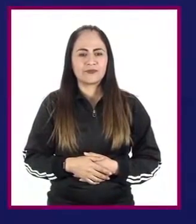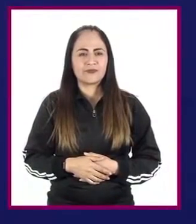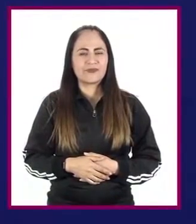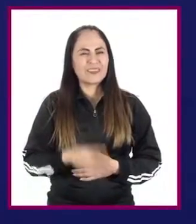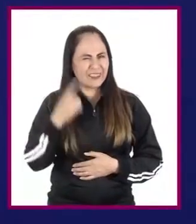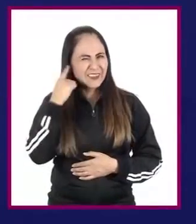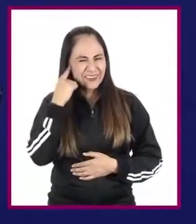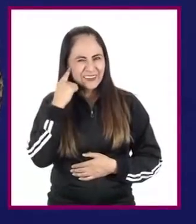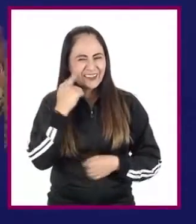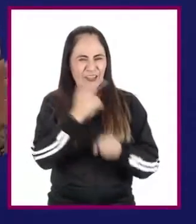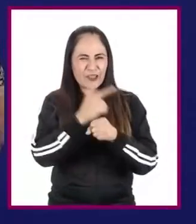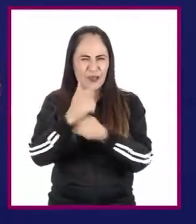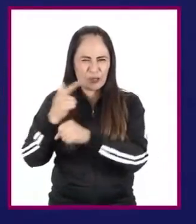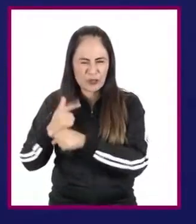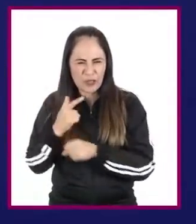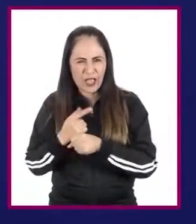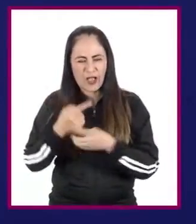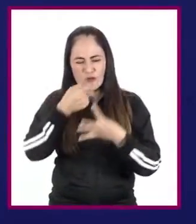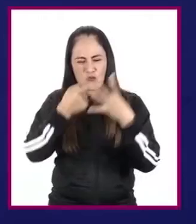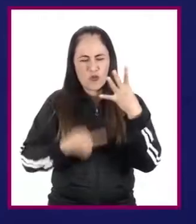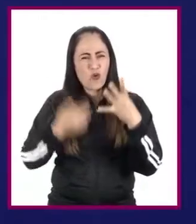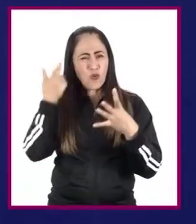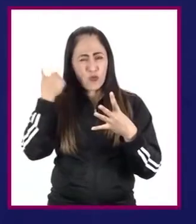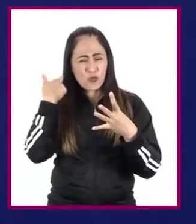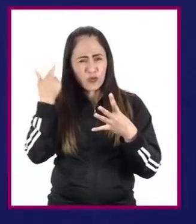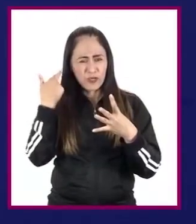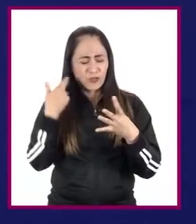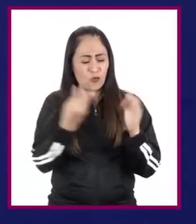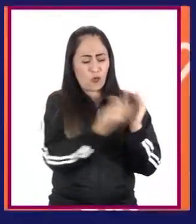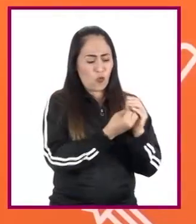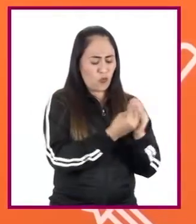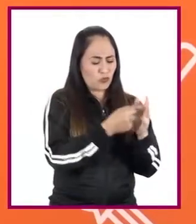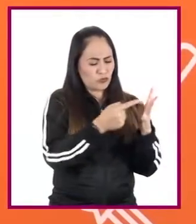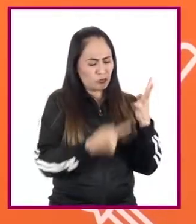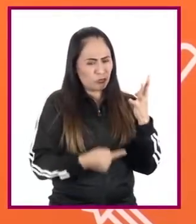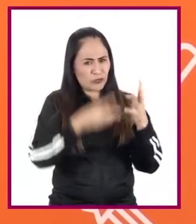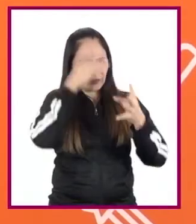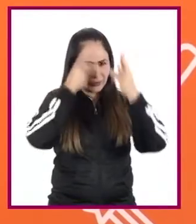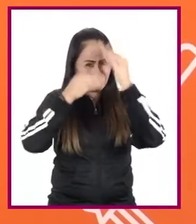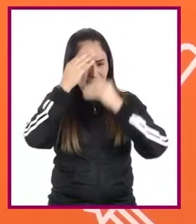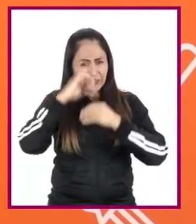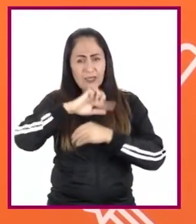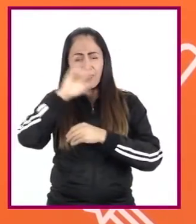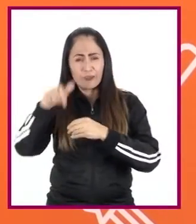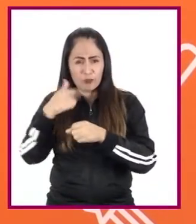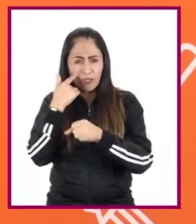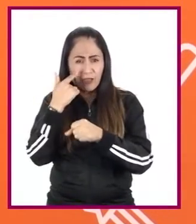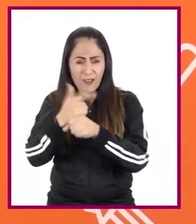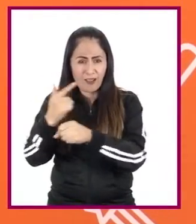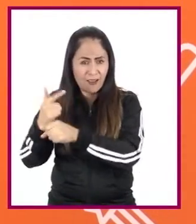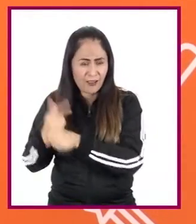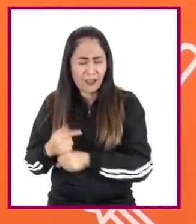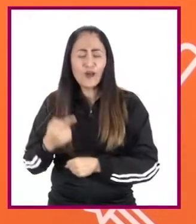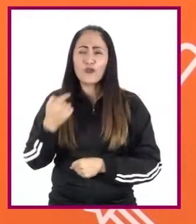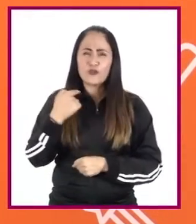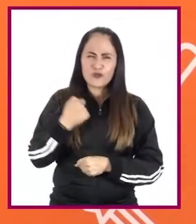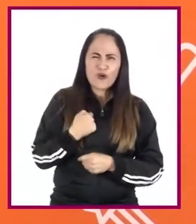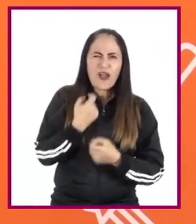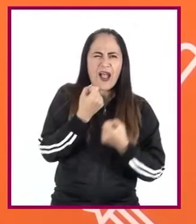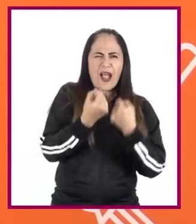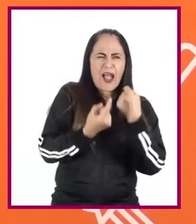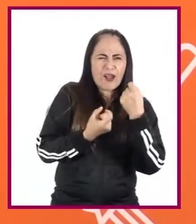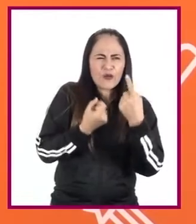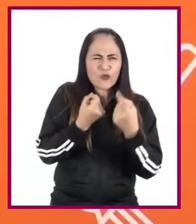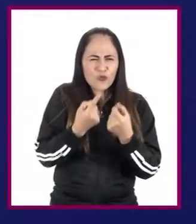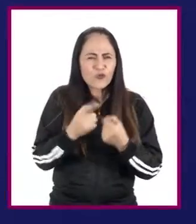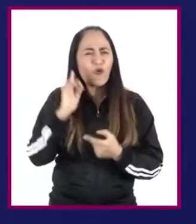¿Lograron identificar todos los elementos que hemos visto a lo largo de la sesión? Identifiqué algunos, espero completar la tabla con la